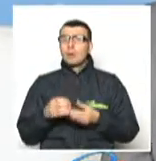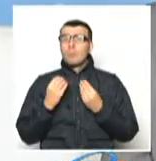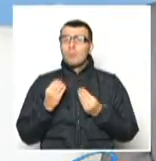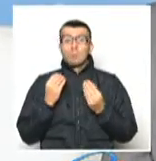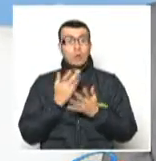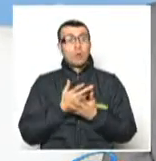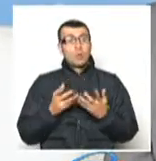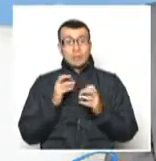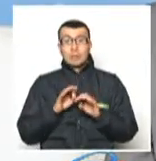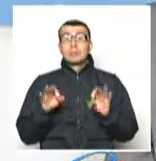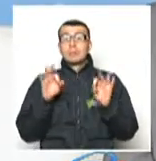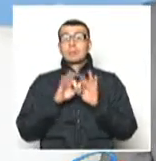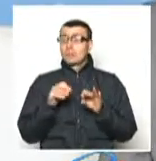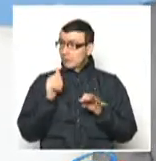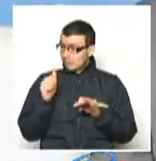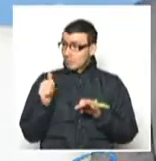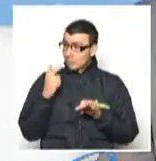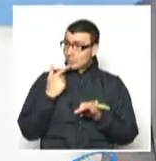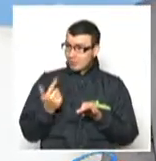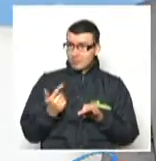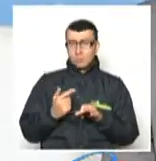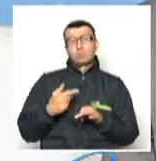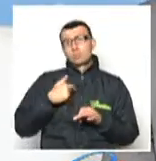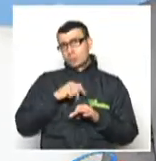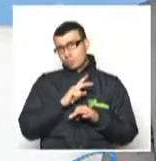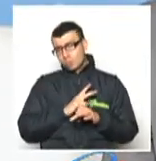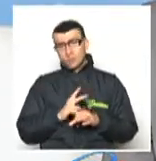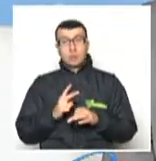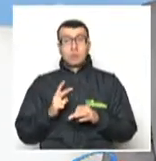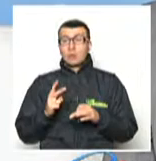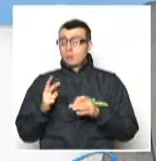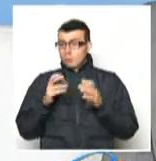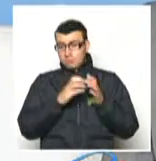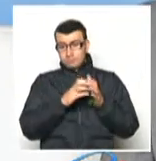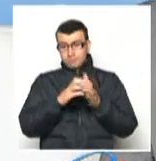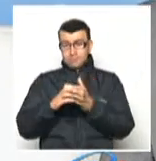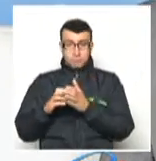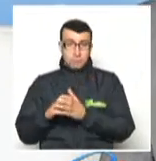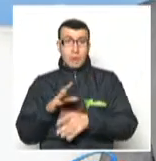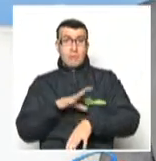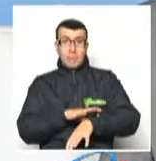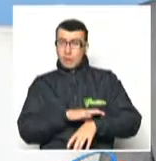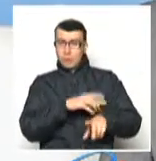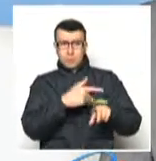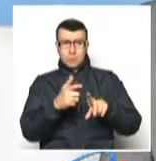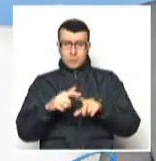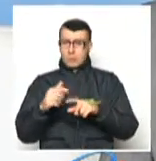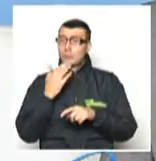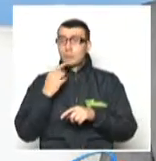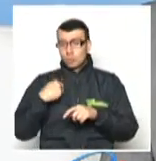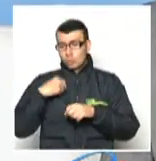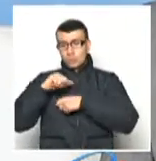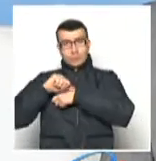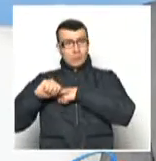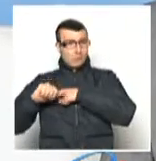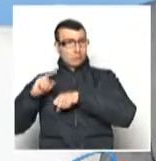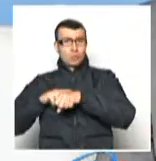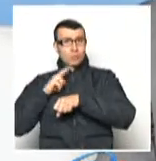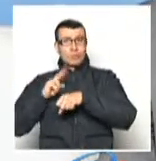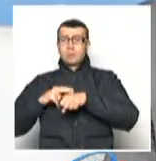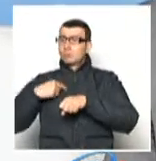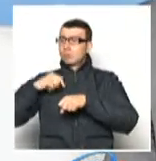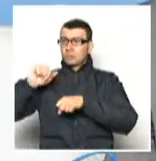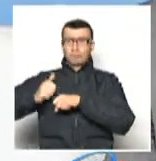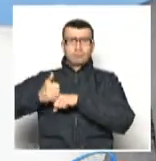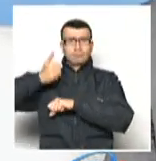cosas importantísimas, como dice el doctor Rojas. O sea, nosotros somos un grupo multidisciplinario, primero. Yo soy cirujano, normalmente yo encabezo la